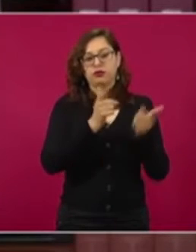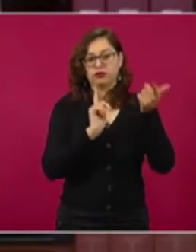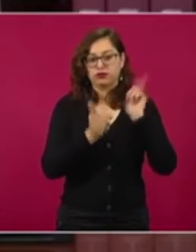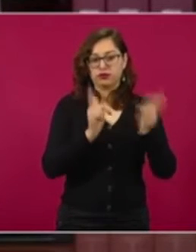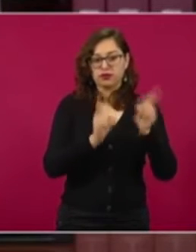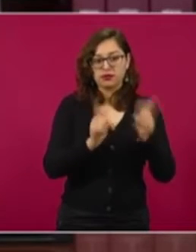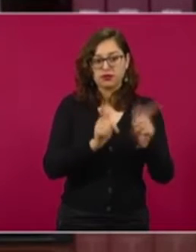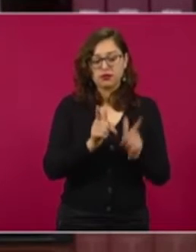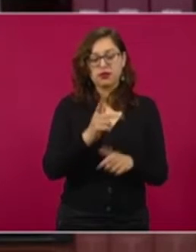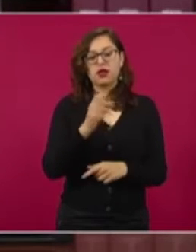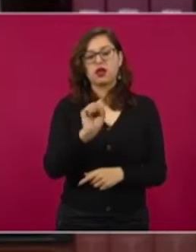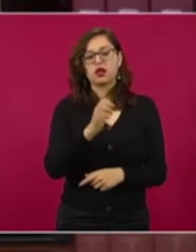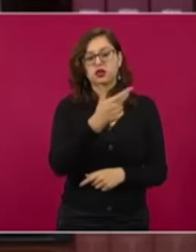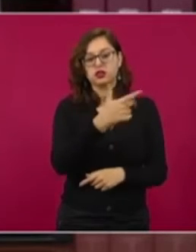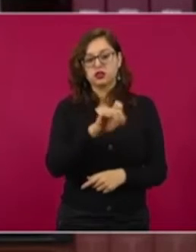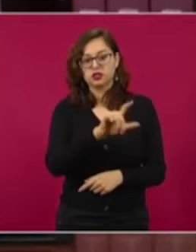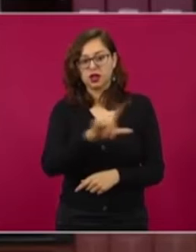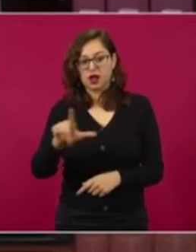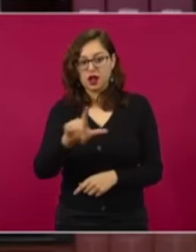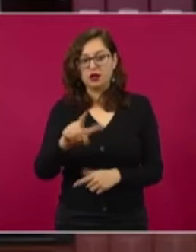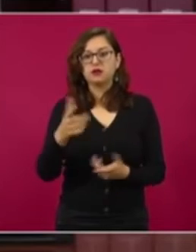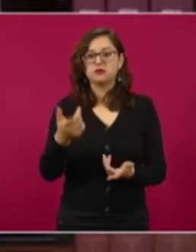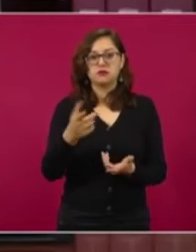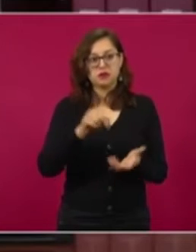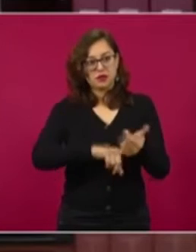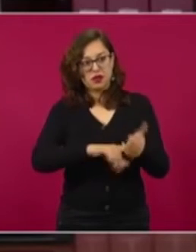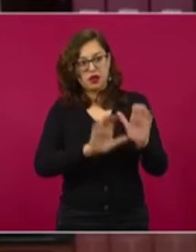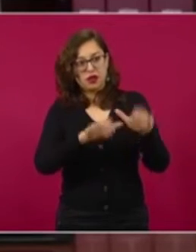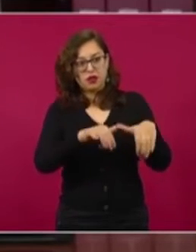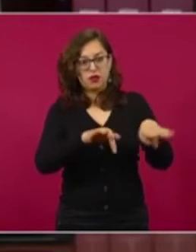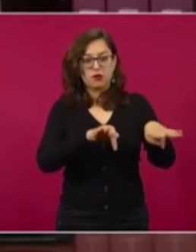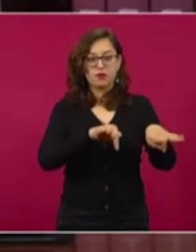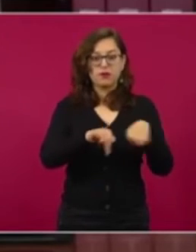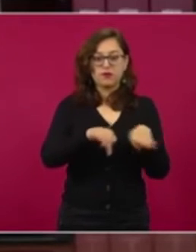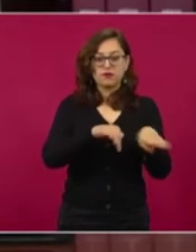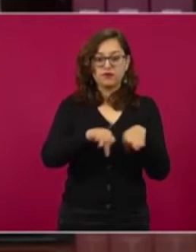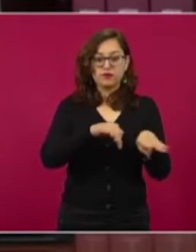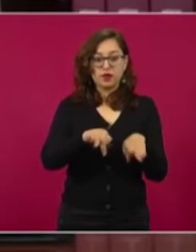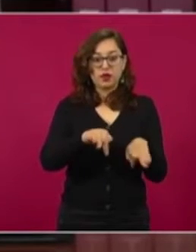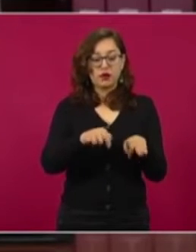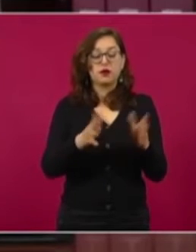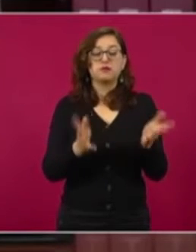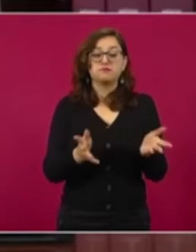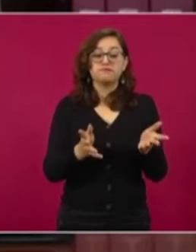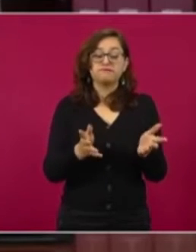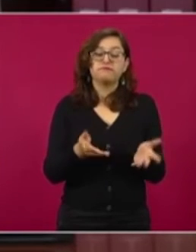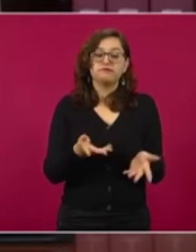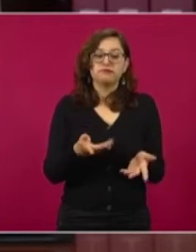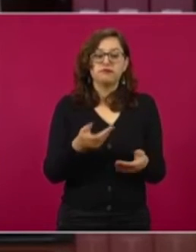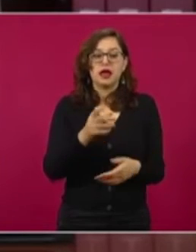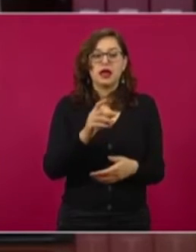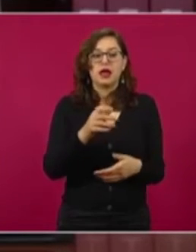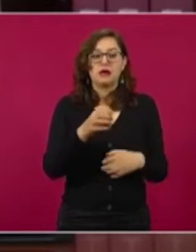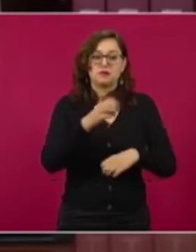de la empresa Shell, aunque a partir ya de mañana